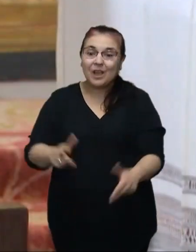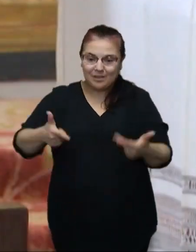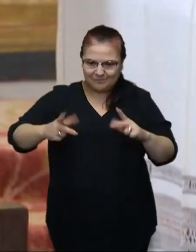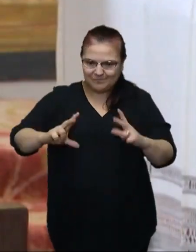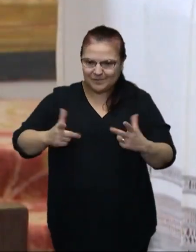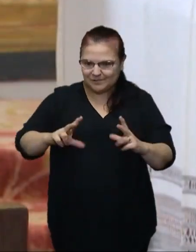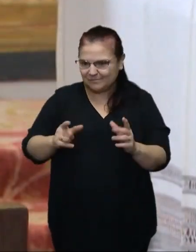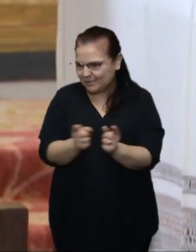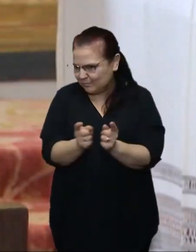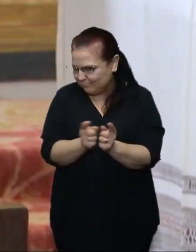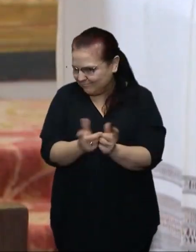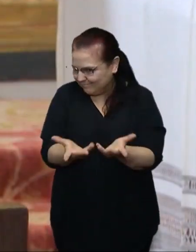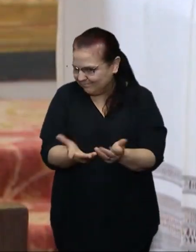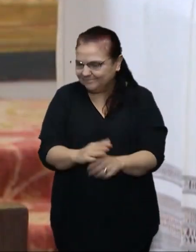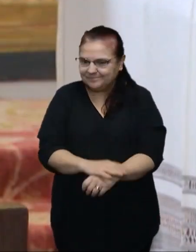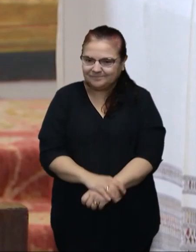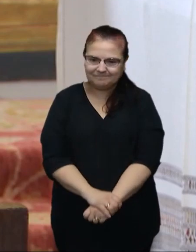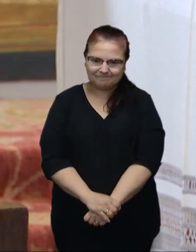Sentaos un momento.